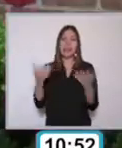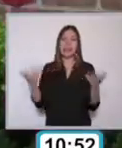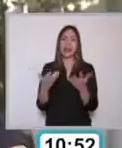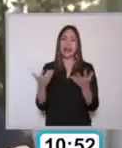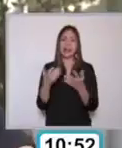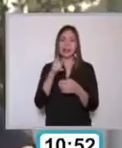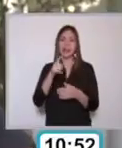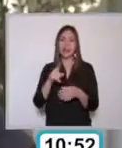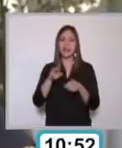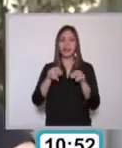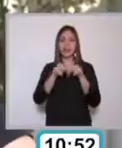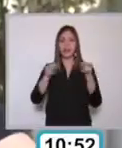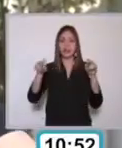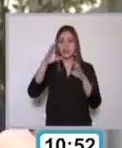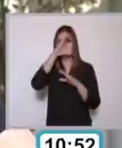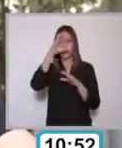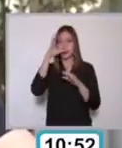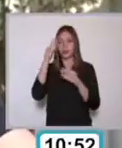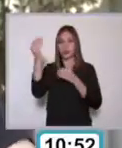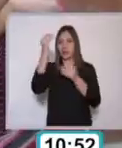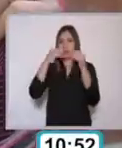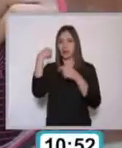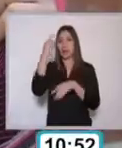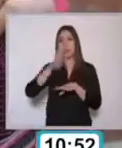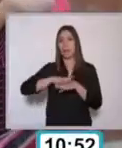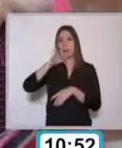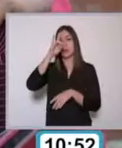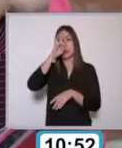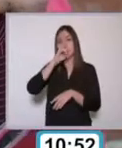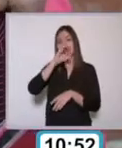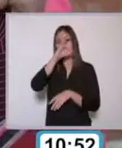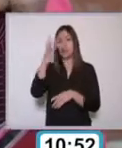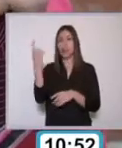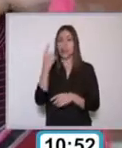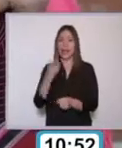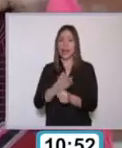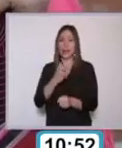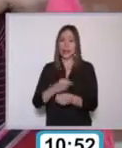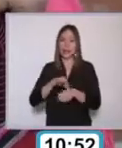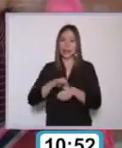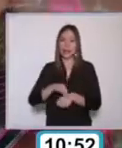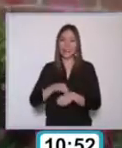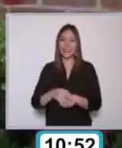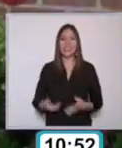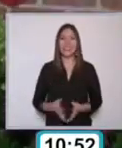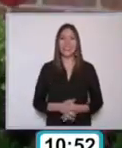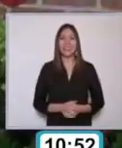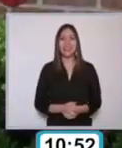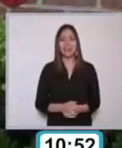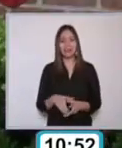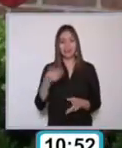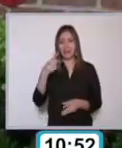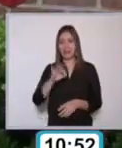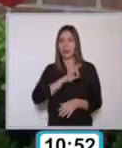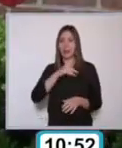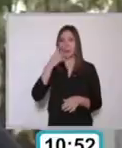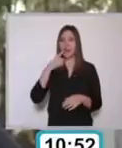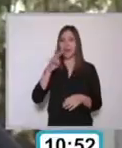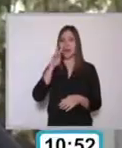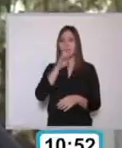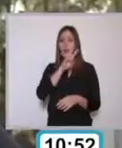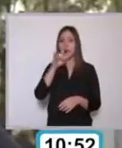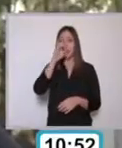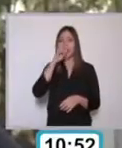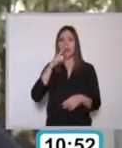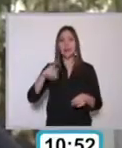salimos, nos retocaron, por eso estamos más guapos en la foto que en vivo. Pero se valen todos estos trucos que... Eso te lo dice tu mamá. Es marketing, supongo. es marketing. Es